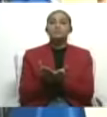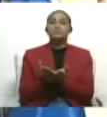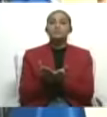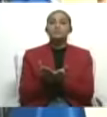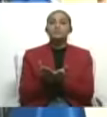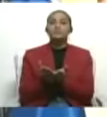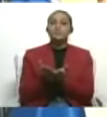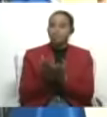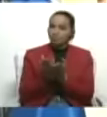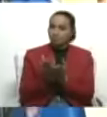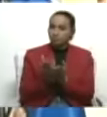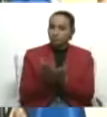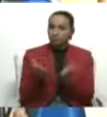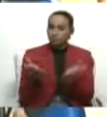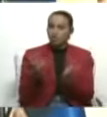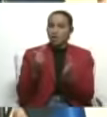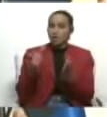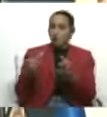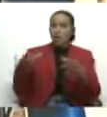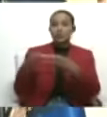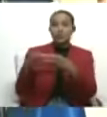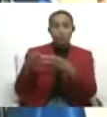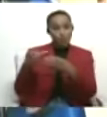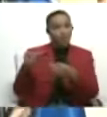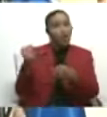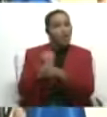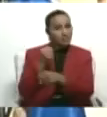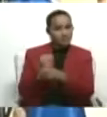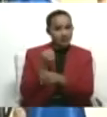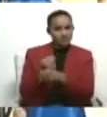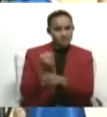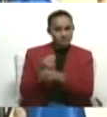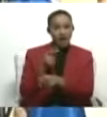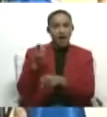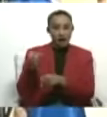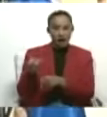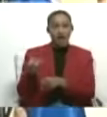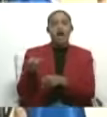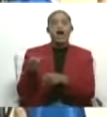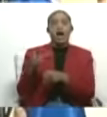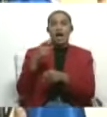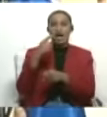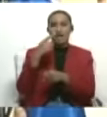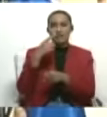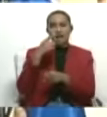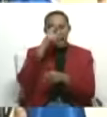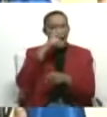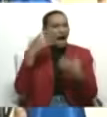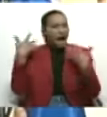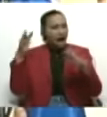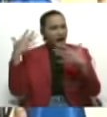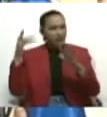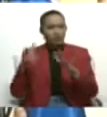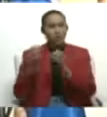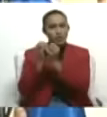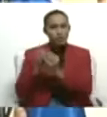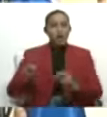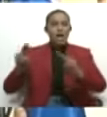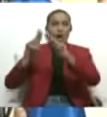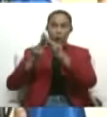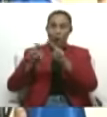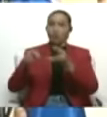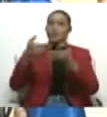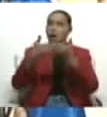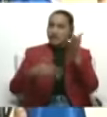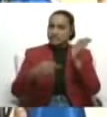grupo de trabajo en defensa de la Carta de la ONU creada por la iniciativa de Venezuela hace unos años. Su ritmo de desarrollo está creciendo, cada